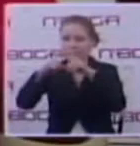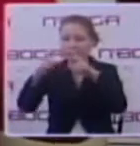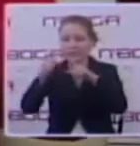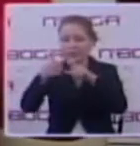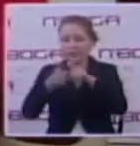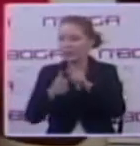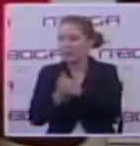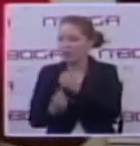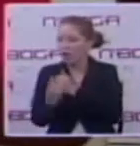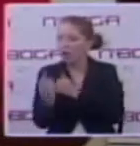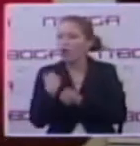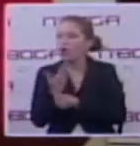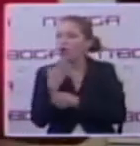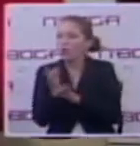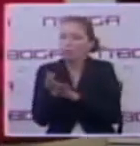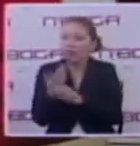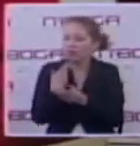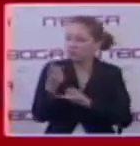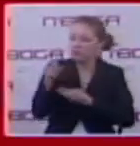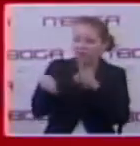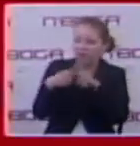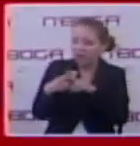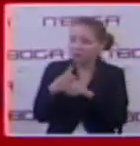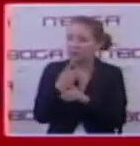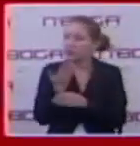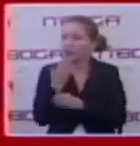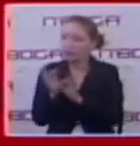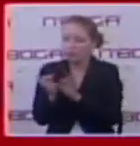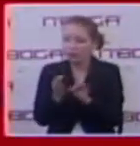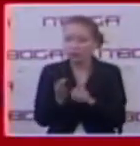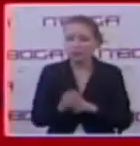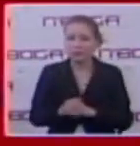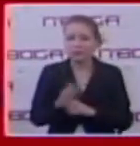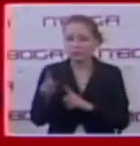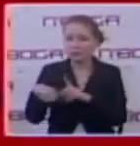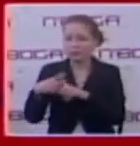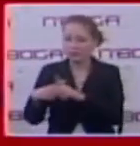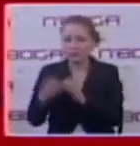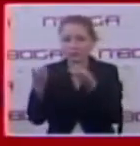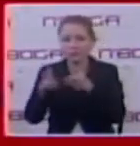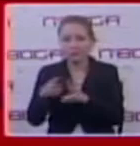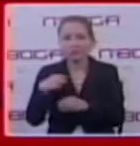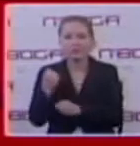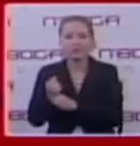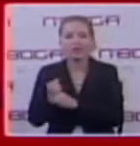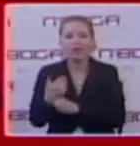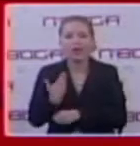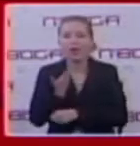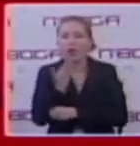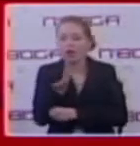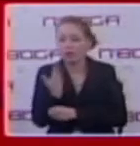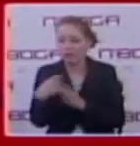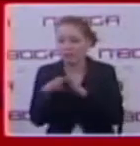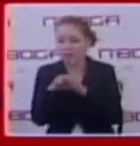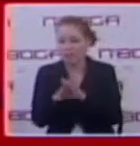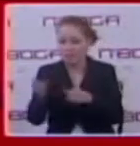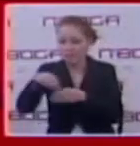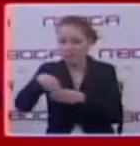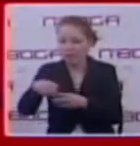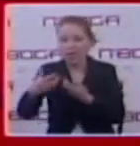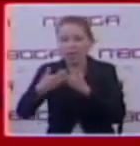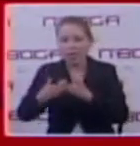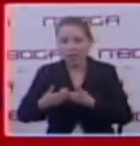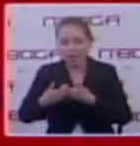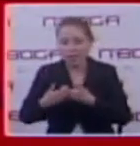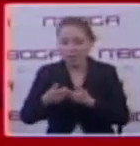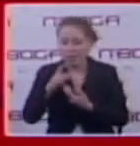en cada etiqueta, cómo funciona esa lógica. Pero adicionalmente a eso, también trabajamos el tema de cómo se debe constituir la empresa. Si va a ser